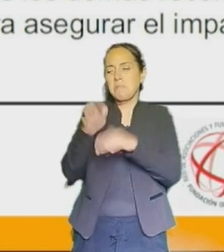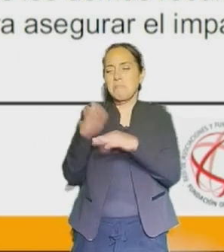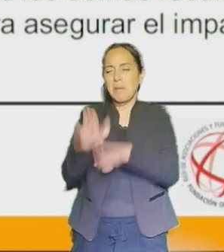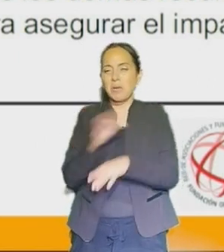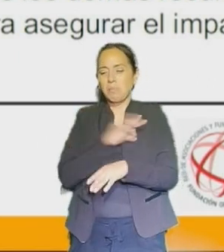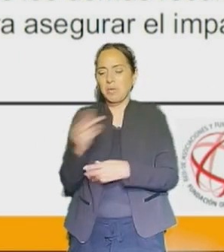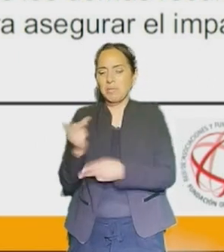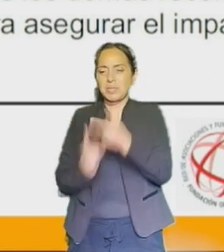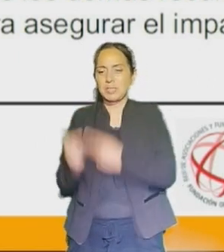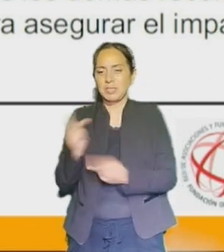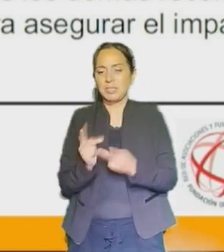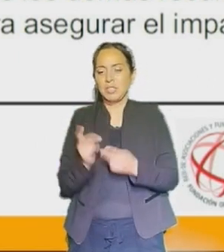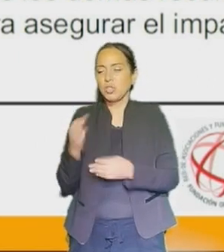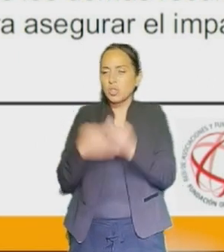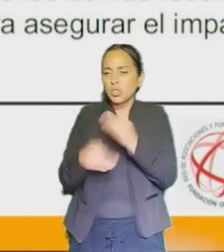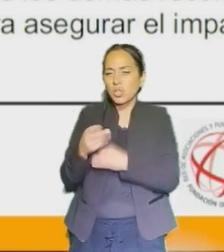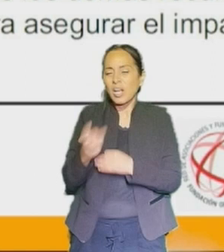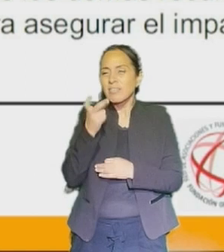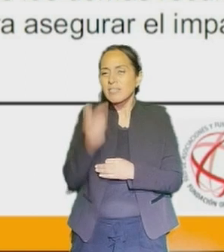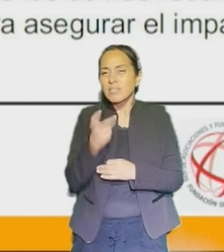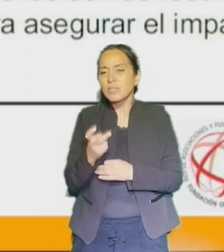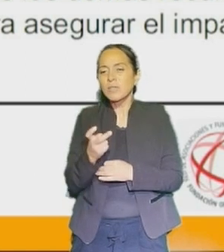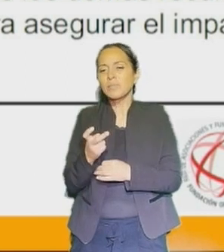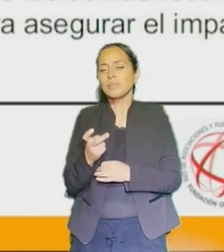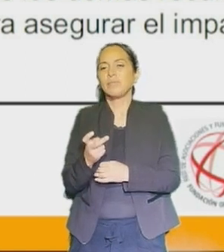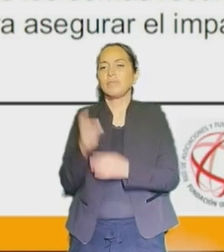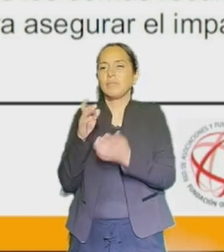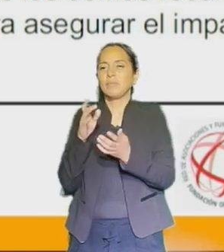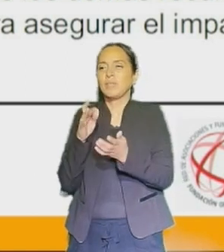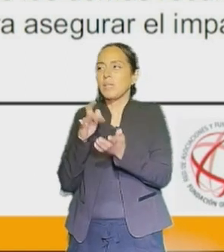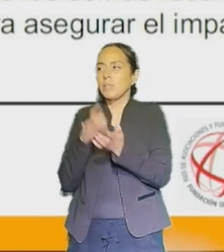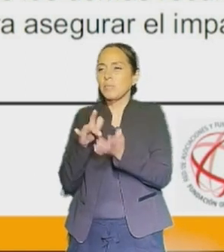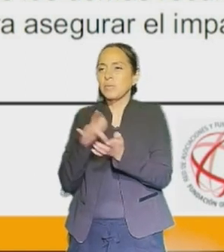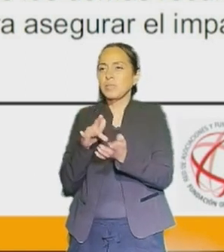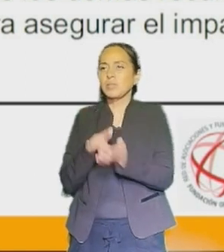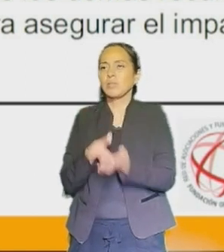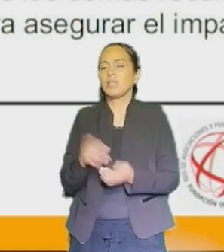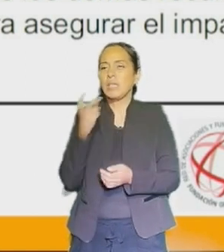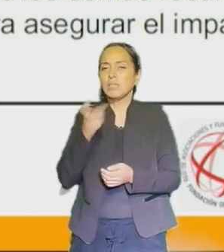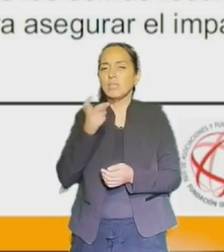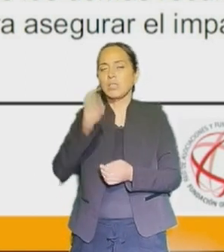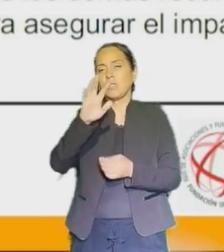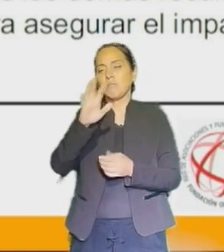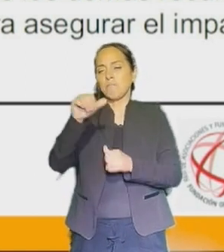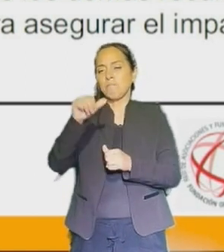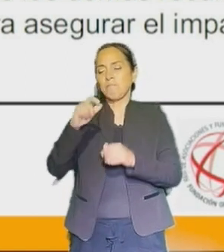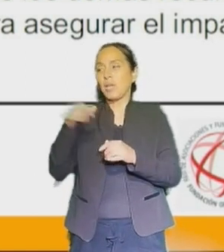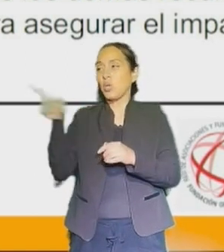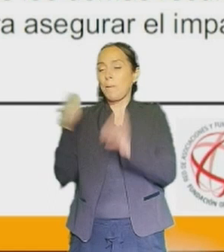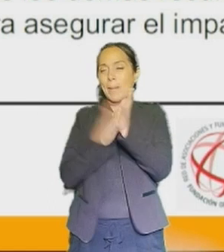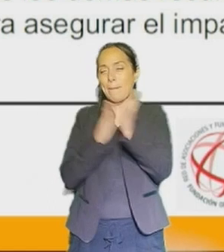y recursos de impacto. Todos los recursos que tengan, vayan poniéndolos. Les vamos a dar algunos rotafolios igual para que puedan ir